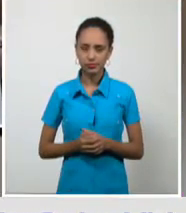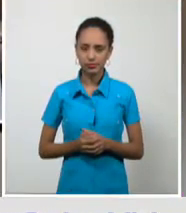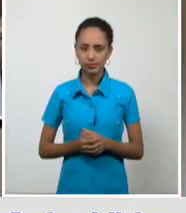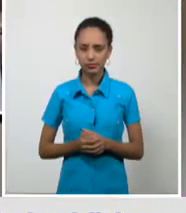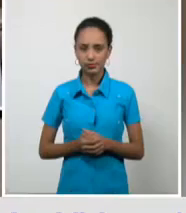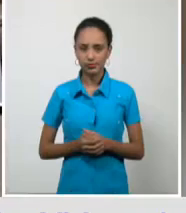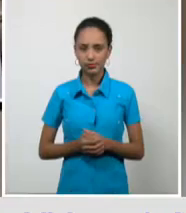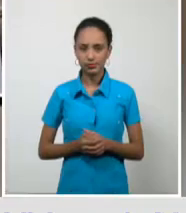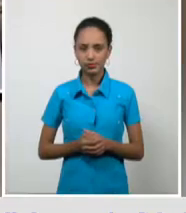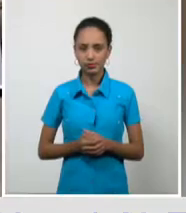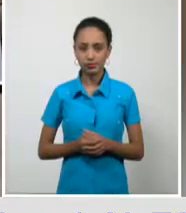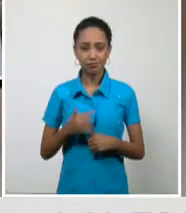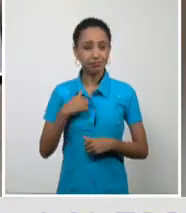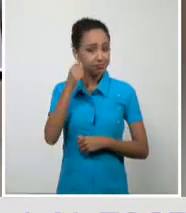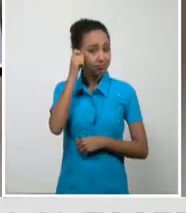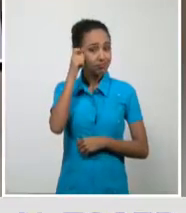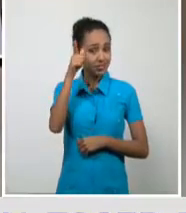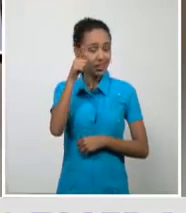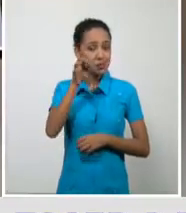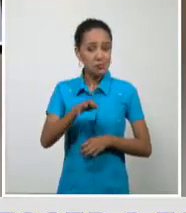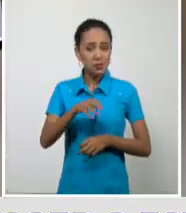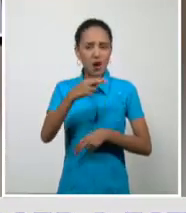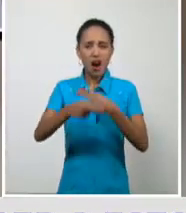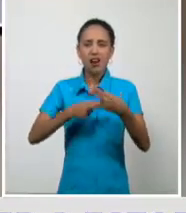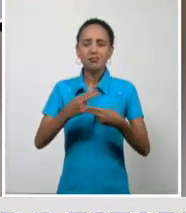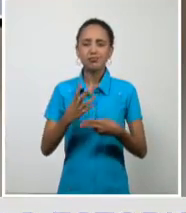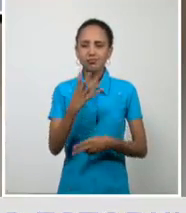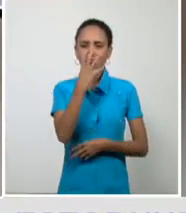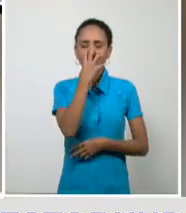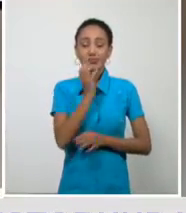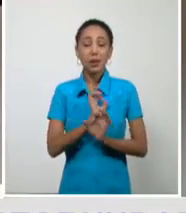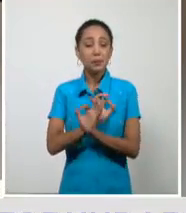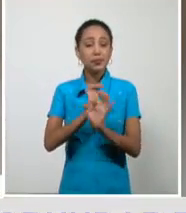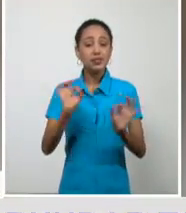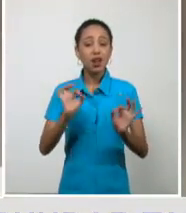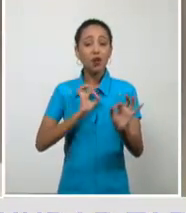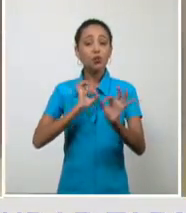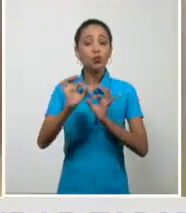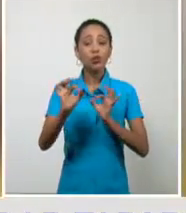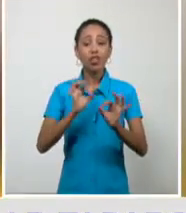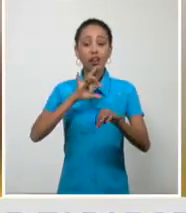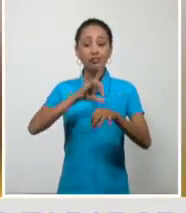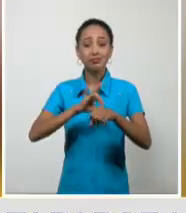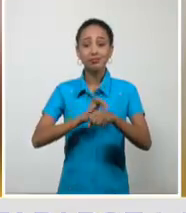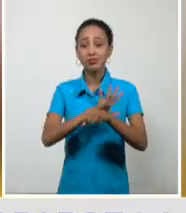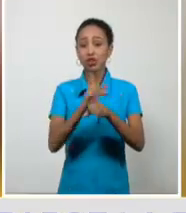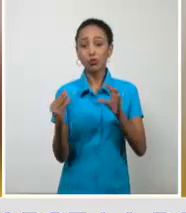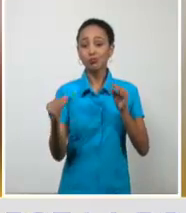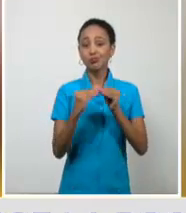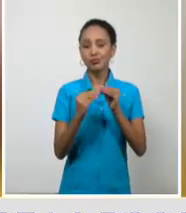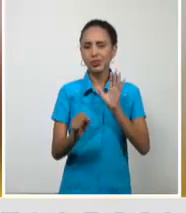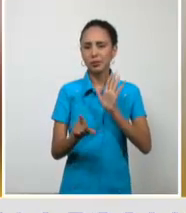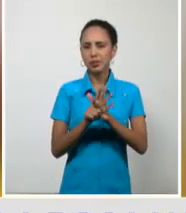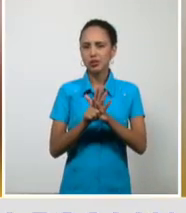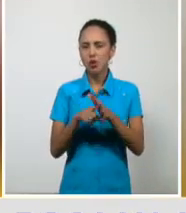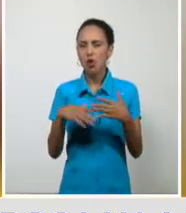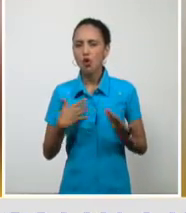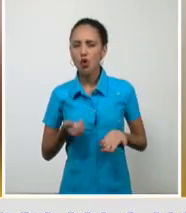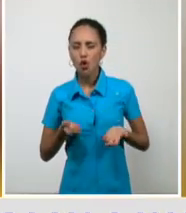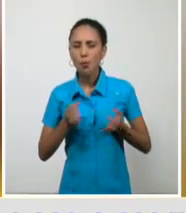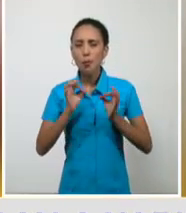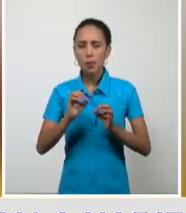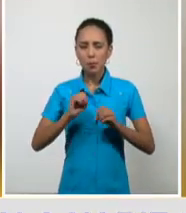La iniciativa de confeccionar unas mascarillas especiales para protegerse de la COVID-19 comenzó con unas publicaciones en el